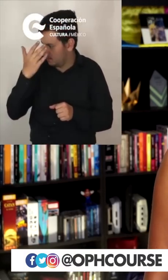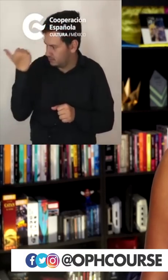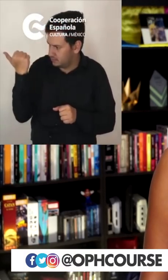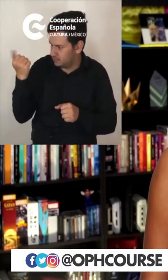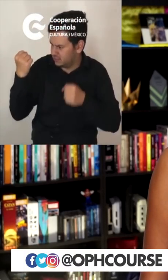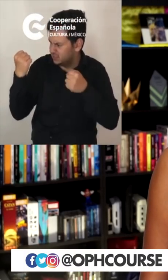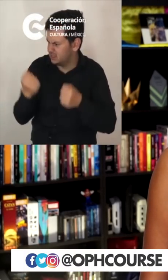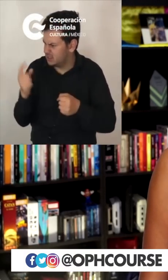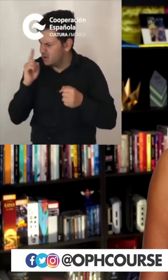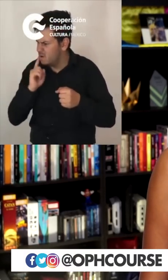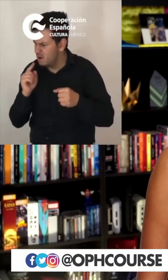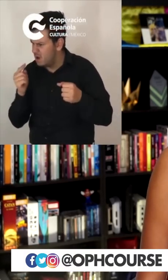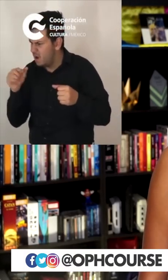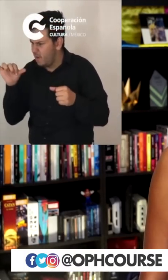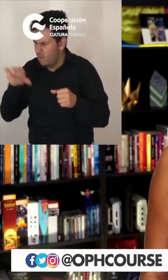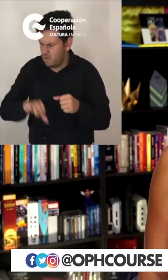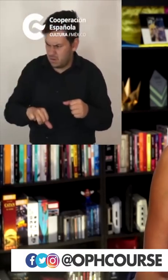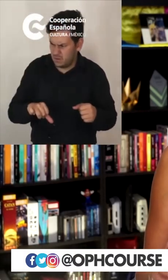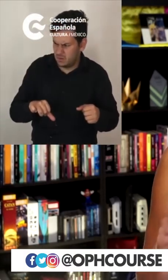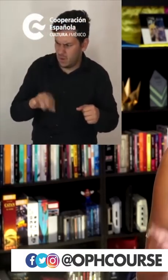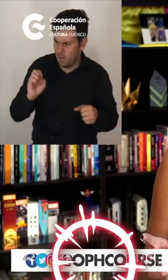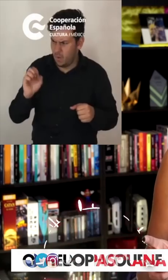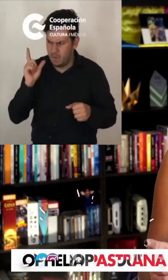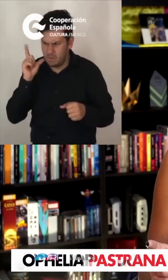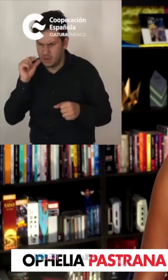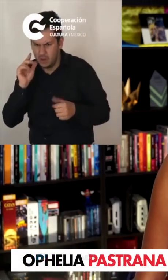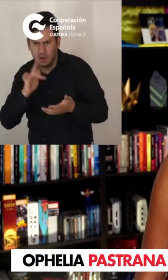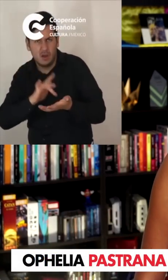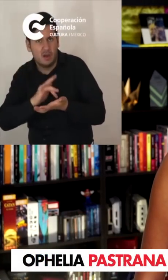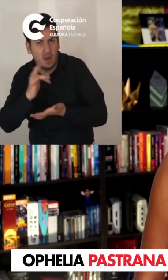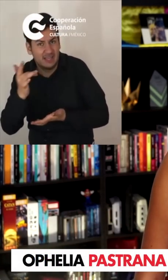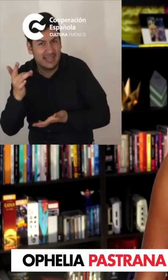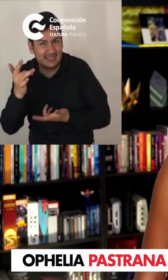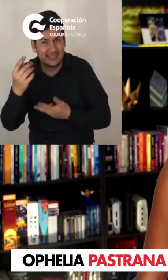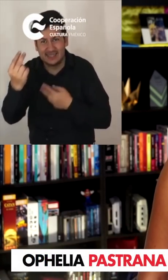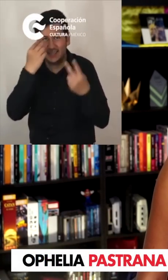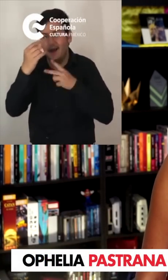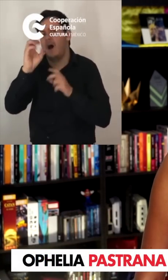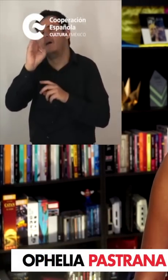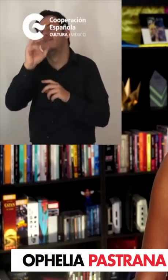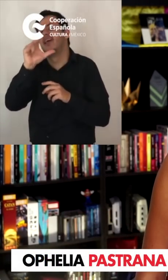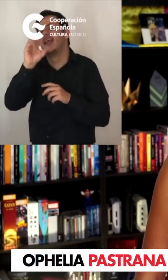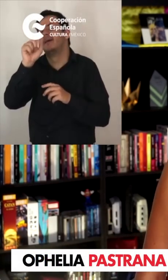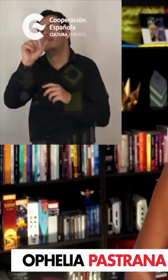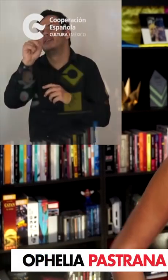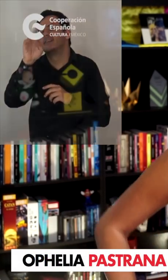segura qué día es hoy o mañana. Gracias por escucharme. Yo soy Ofelia